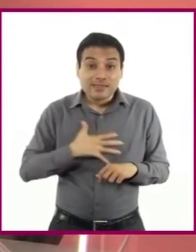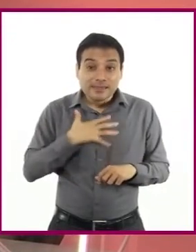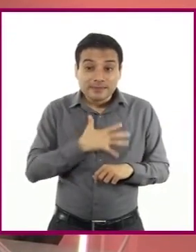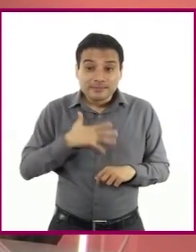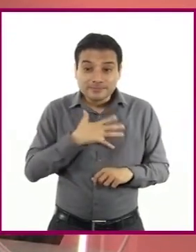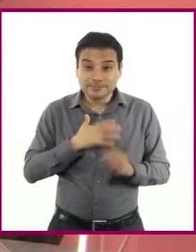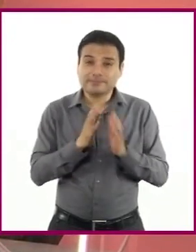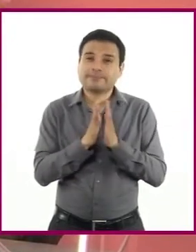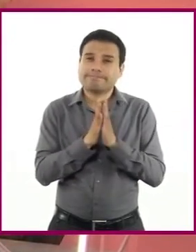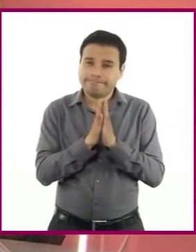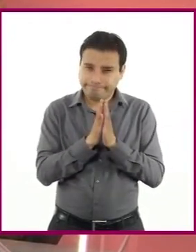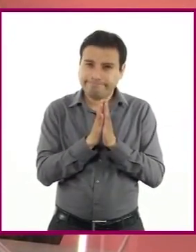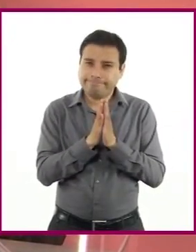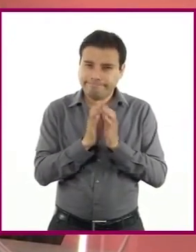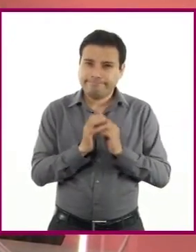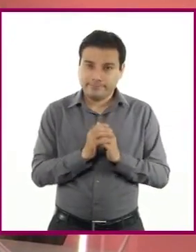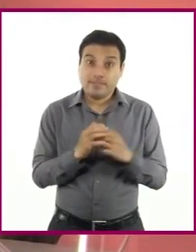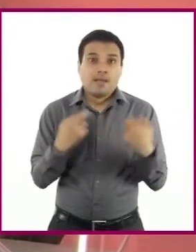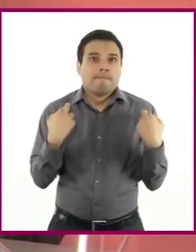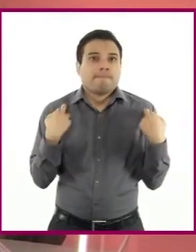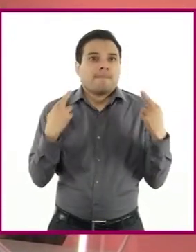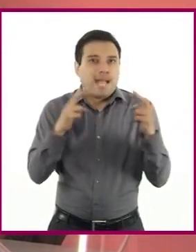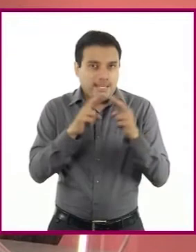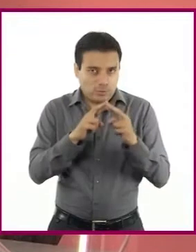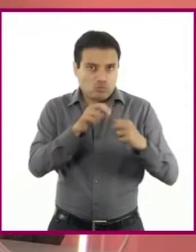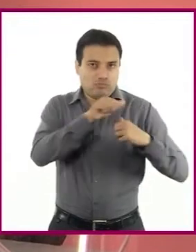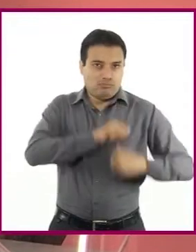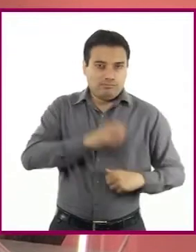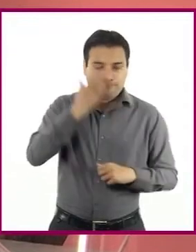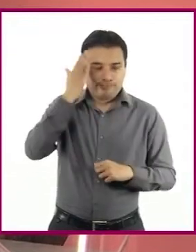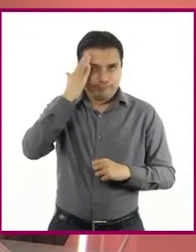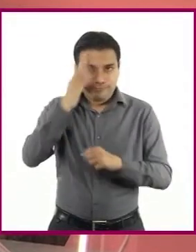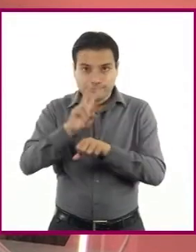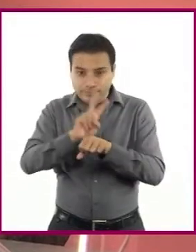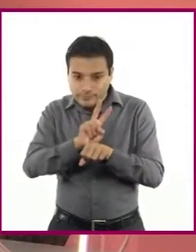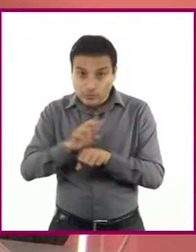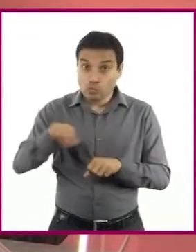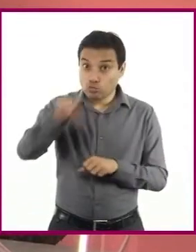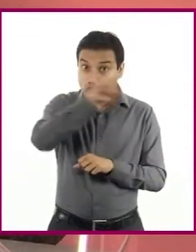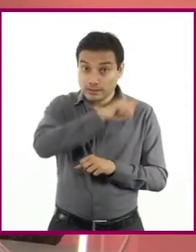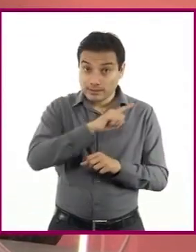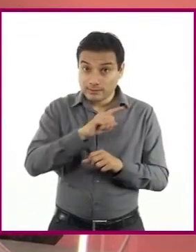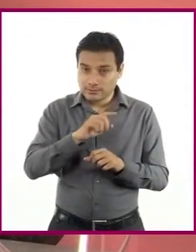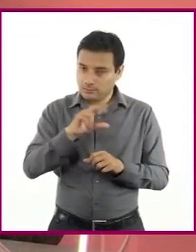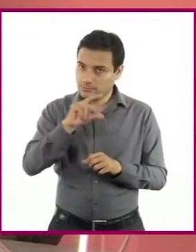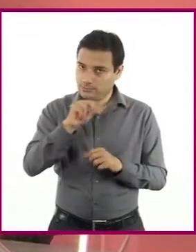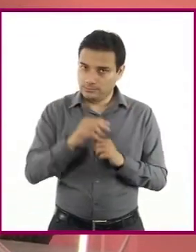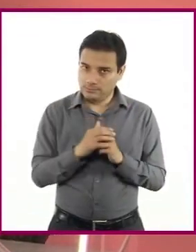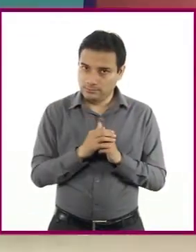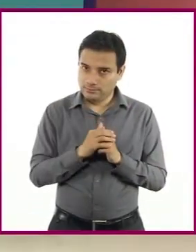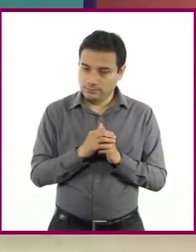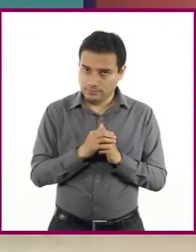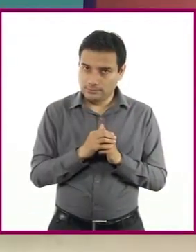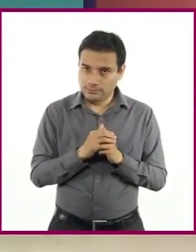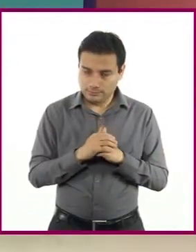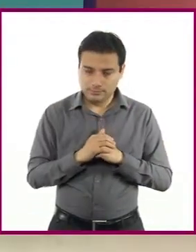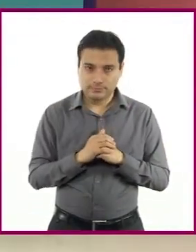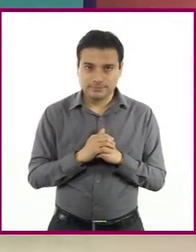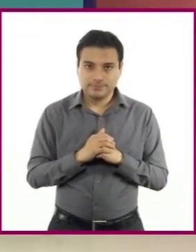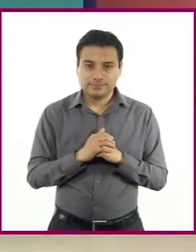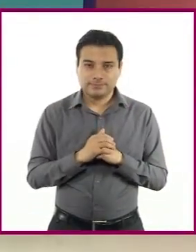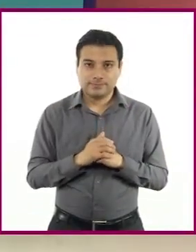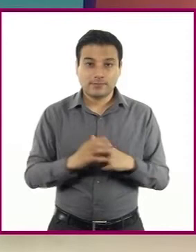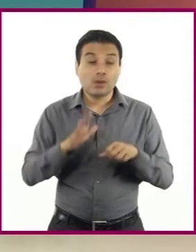normalmente se lleva a cabo por un docente de la materia y no por ustedes mismos, sin supervisión, ya